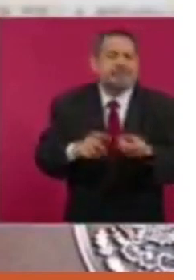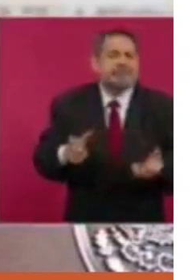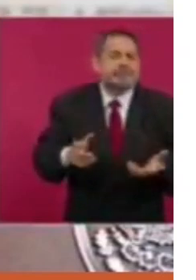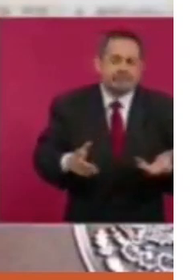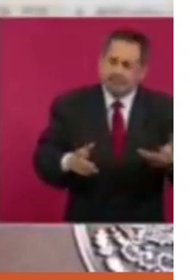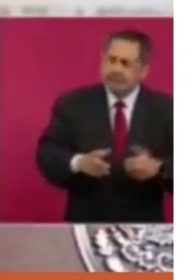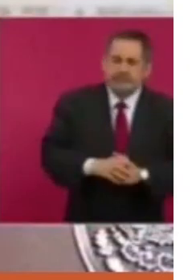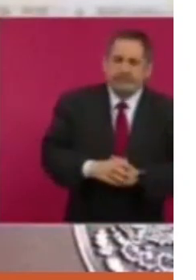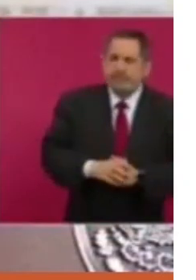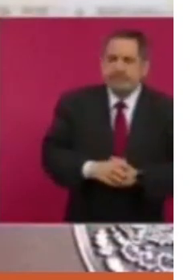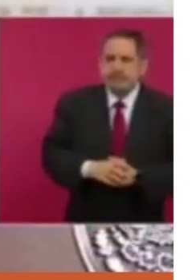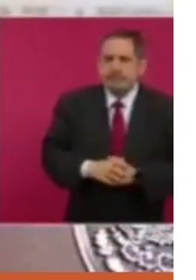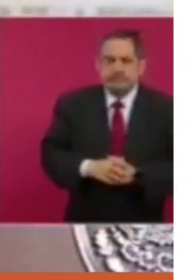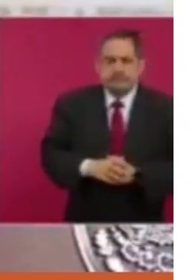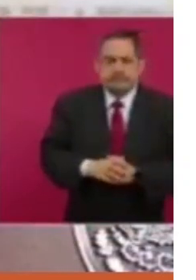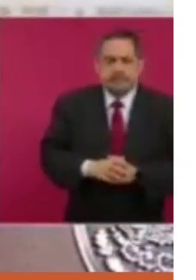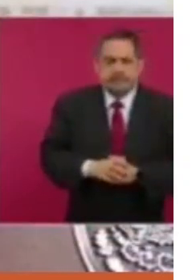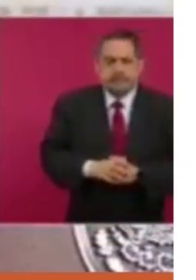O sea,